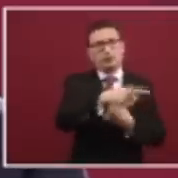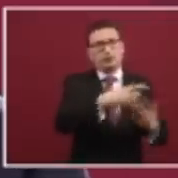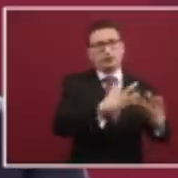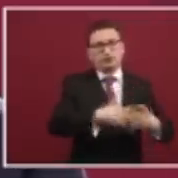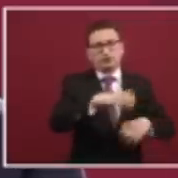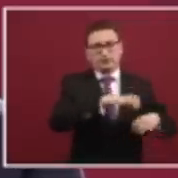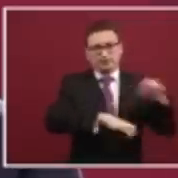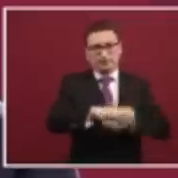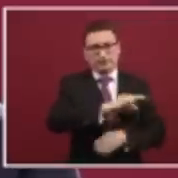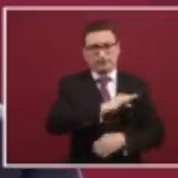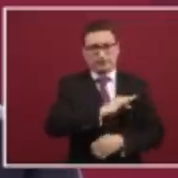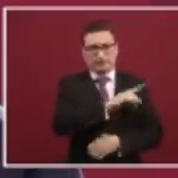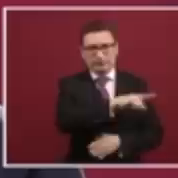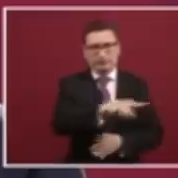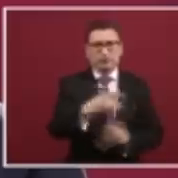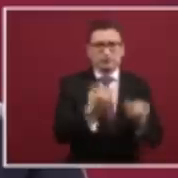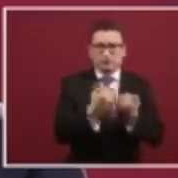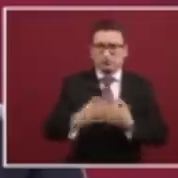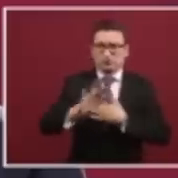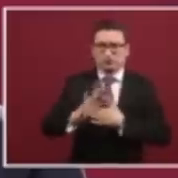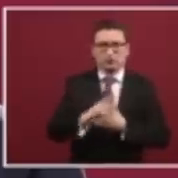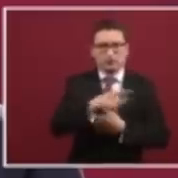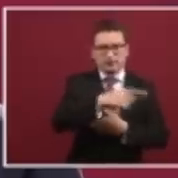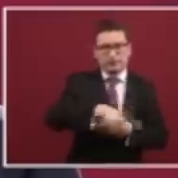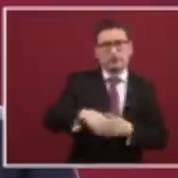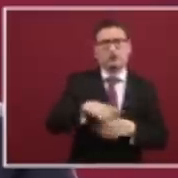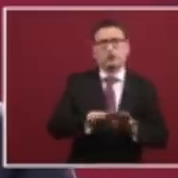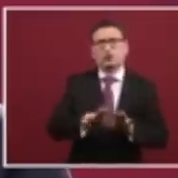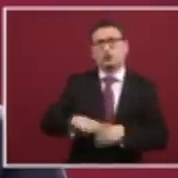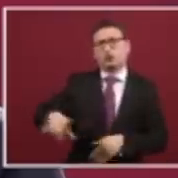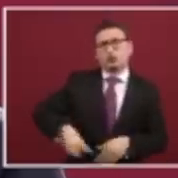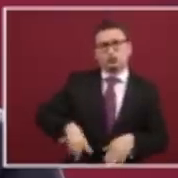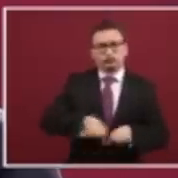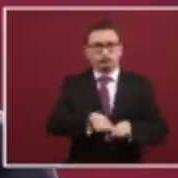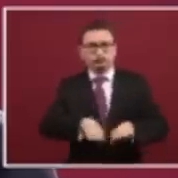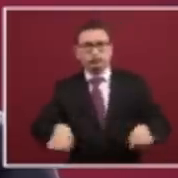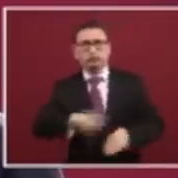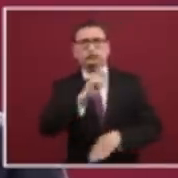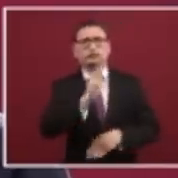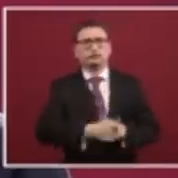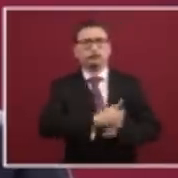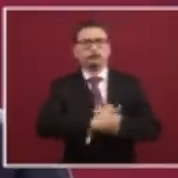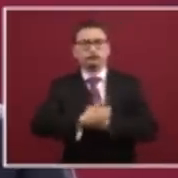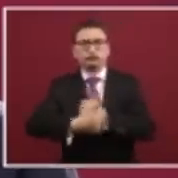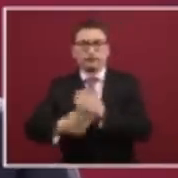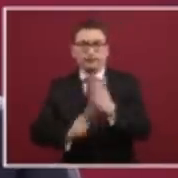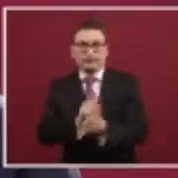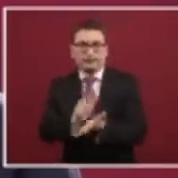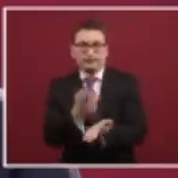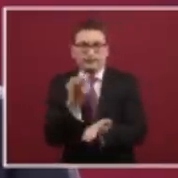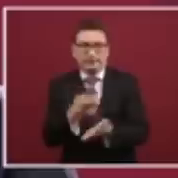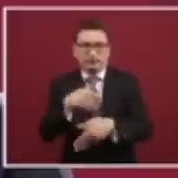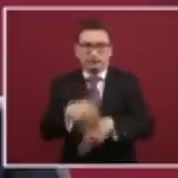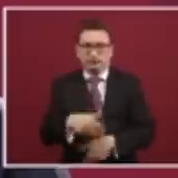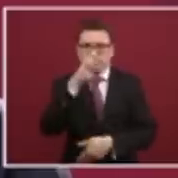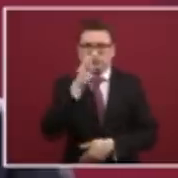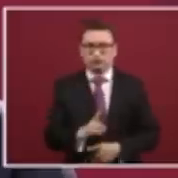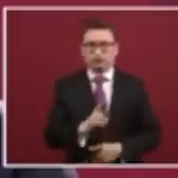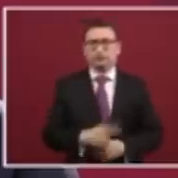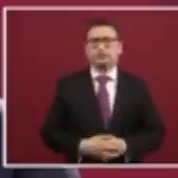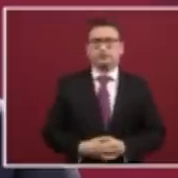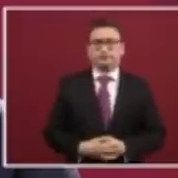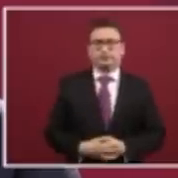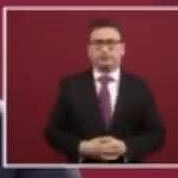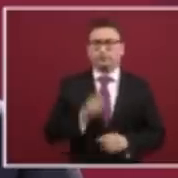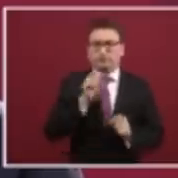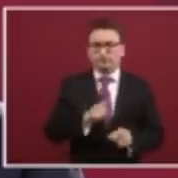privadas para jugar las reglas del piso parejo, que no son otras que las reglas de la ley. En el caso particular